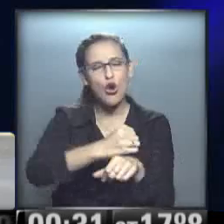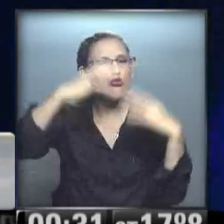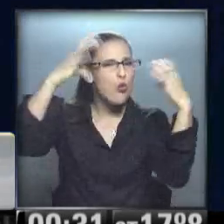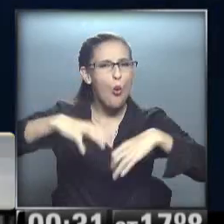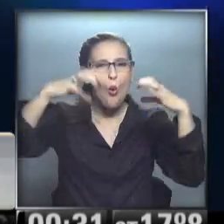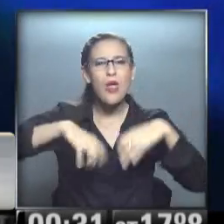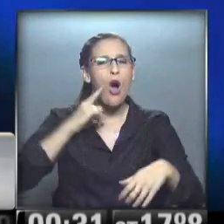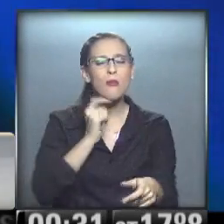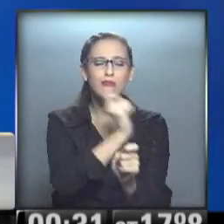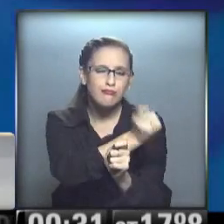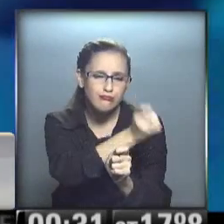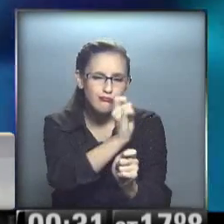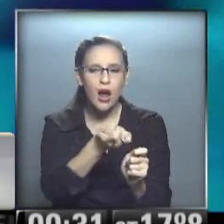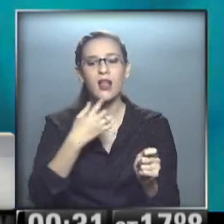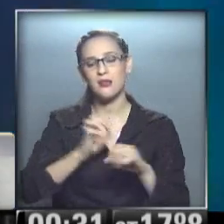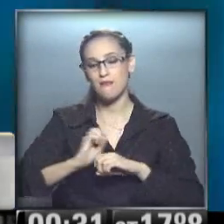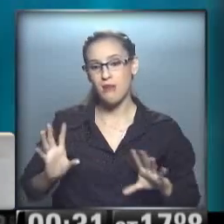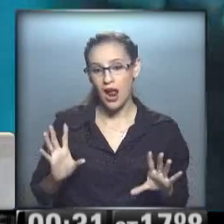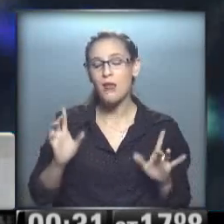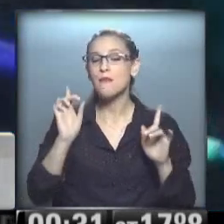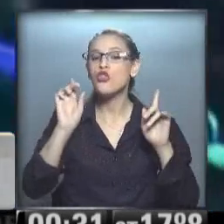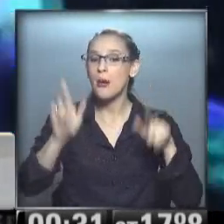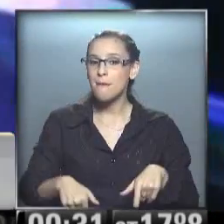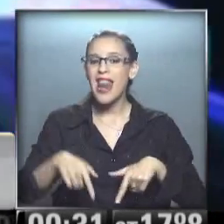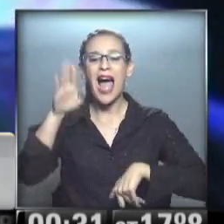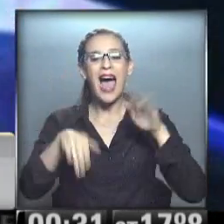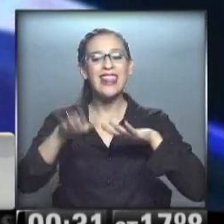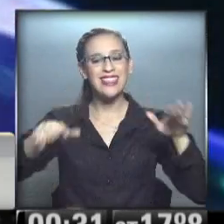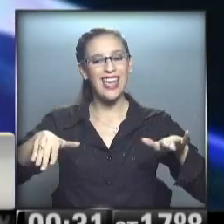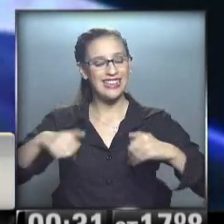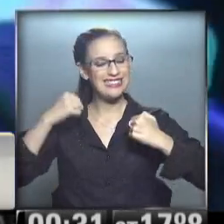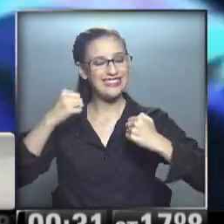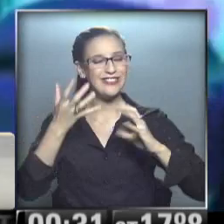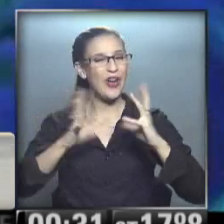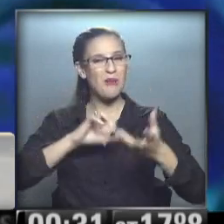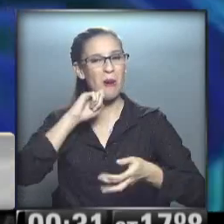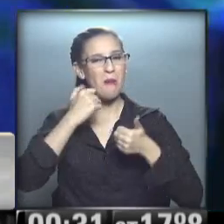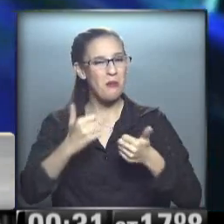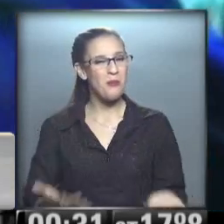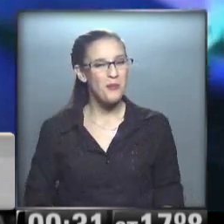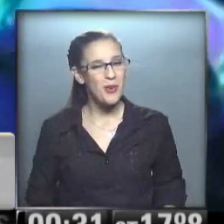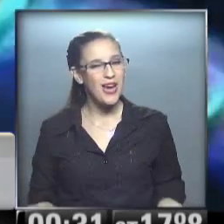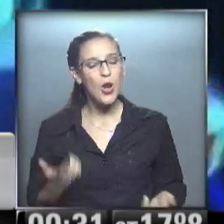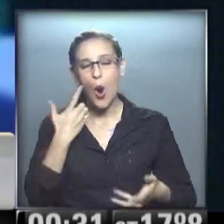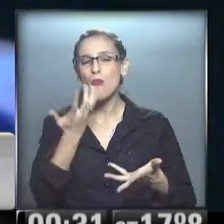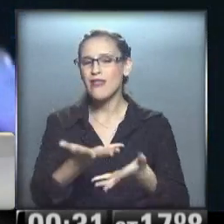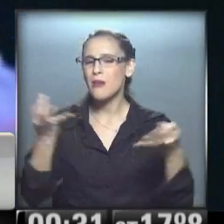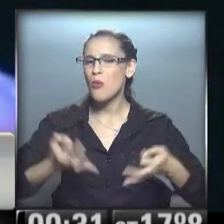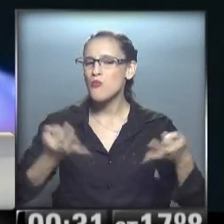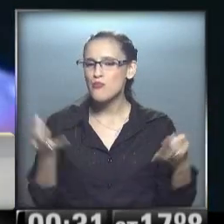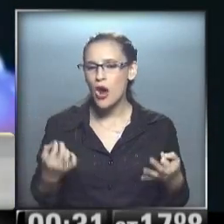¿no? Por ahí el mal tiempo, pero también el arte presente en todas sus formas. Y Gaby, una gran presentación, quizás la